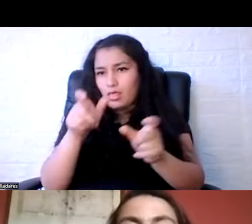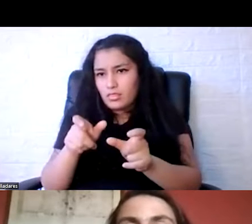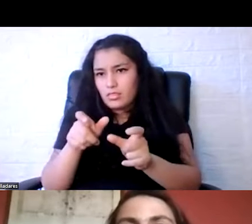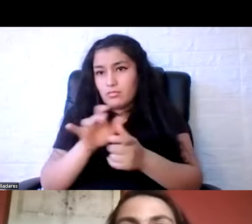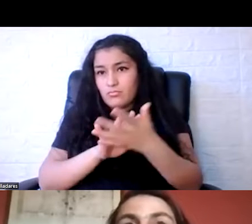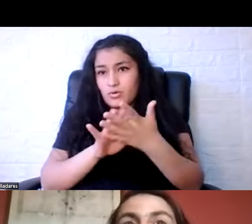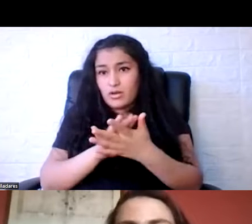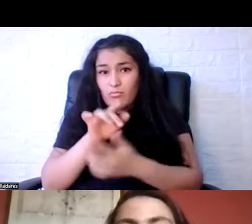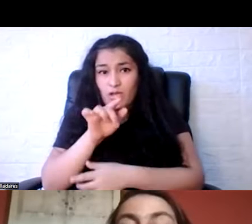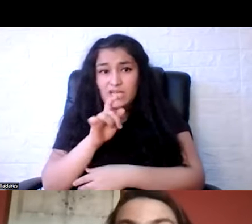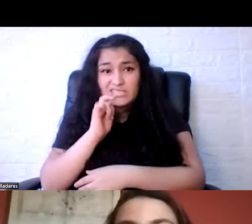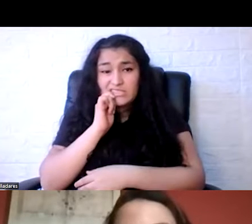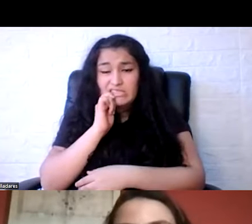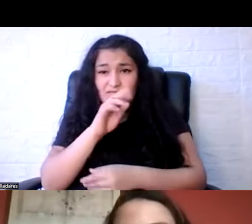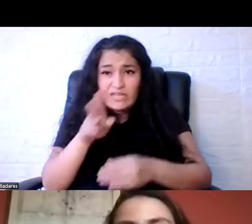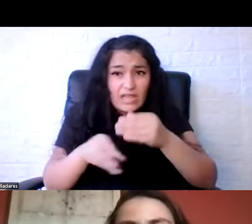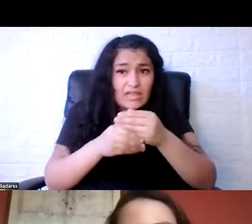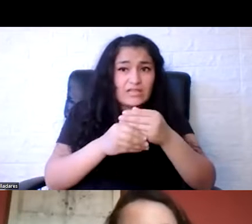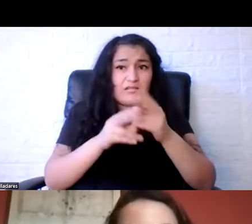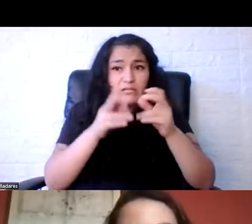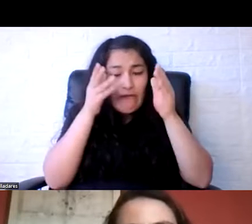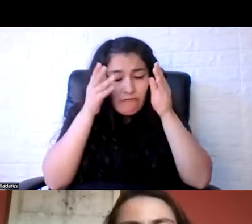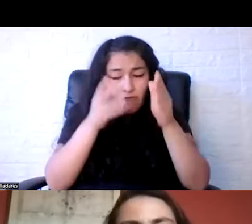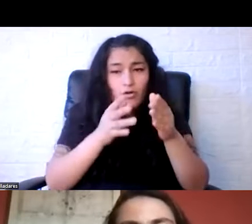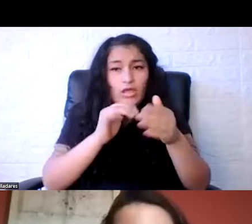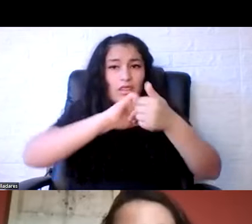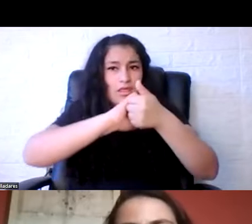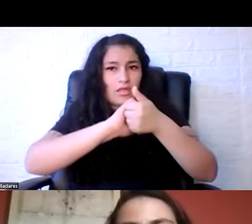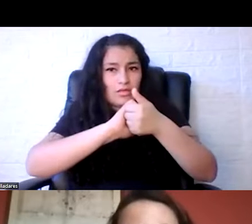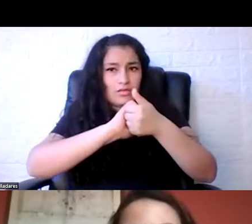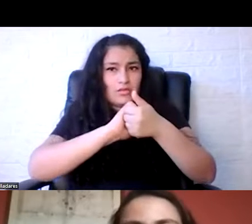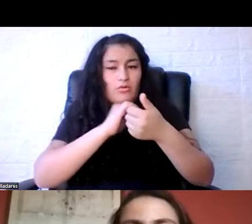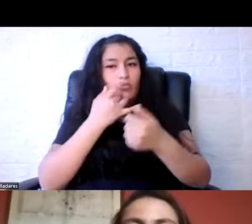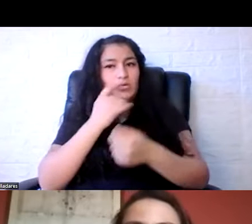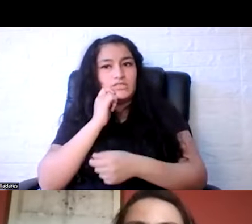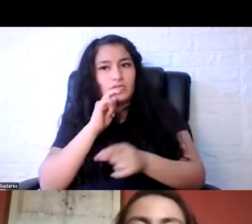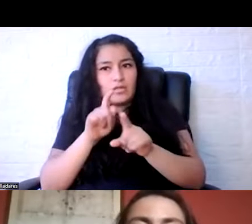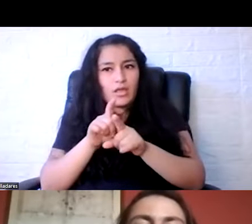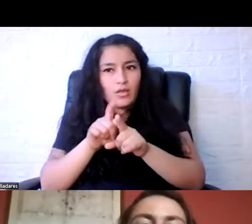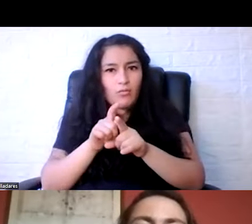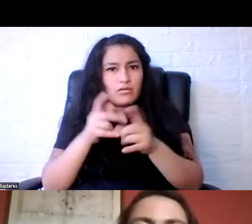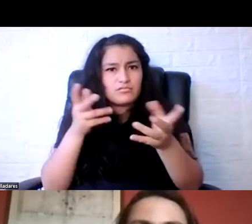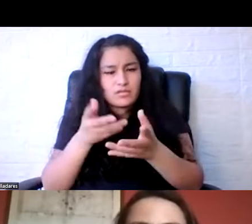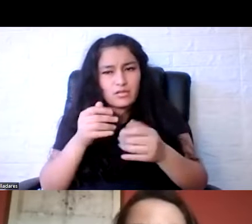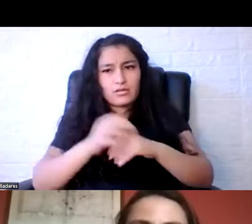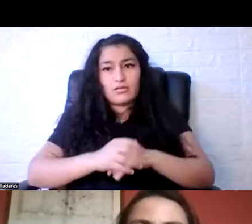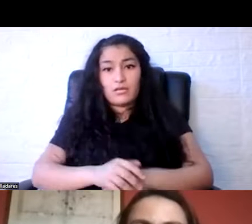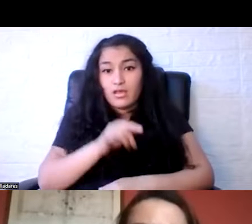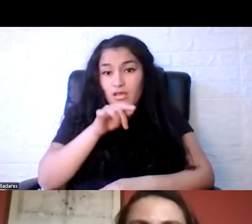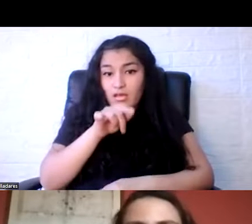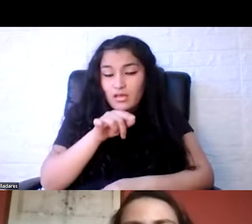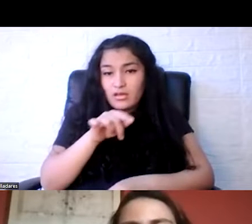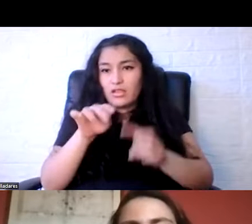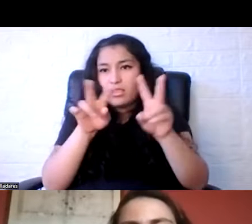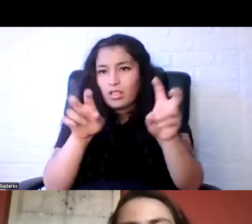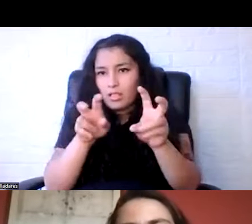de género cuando hablo de humanidad y del hombre en particular, con mayúscula y masculino, porque justamente en esta dimensión se